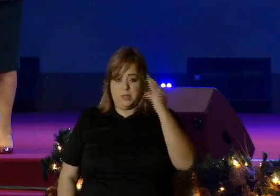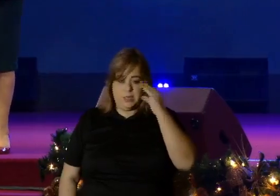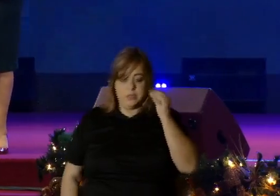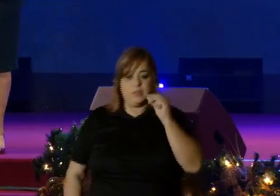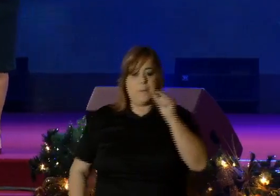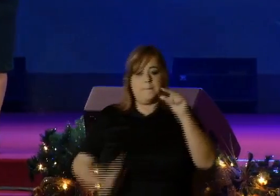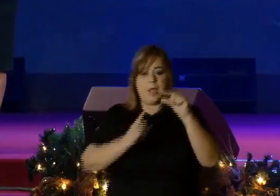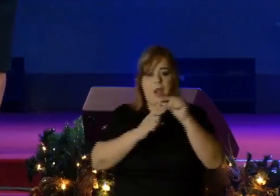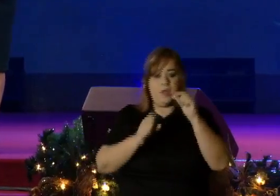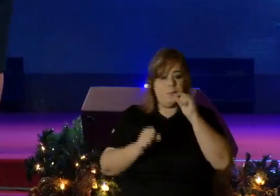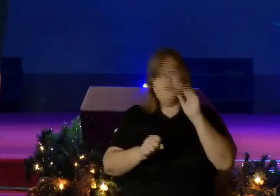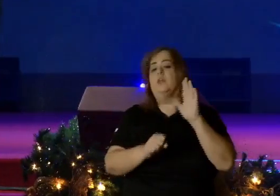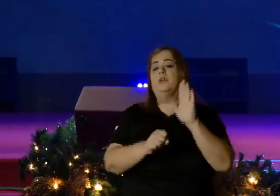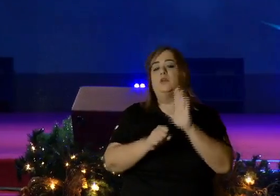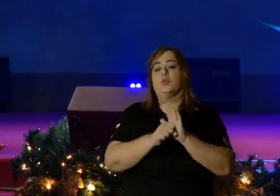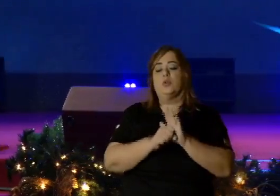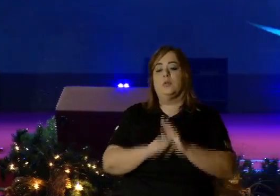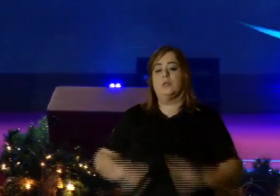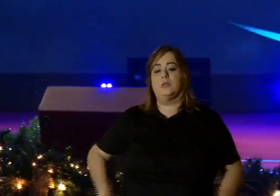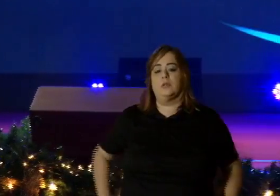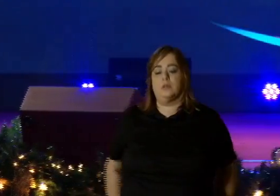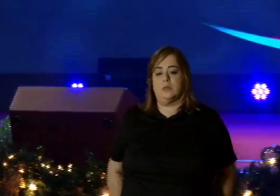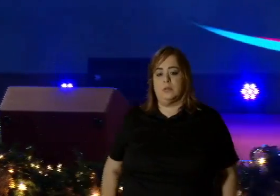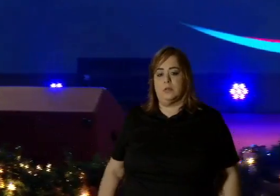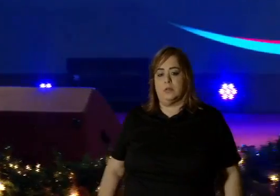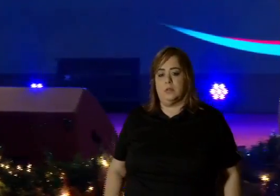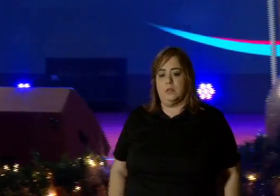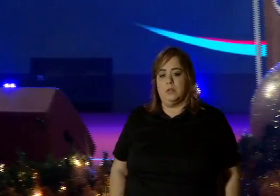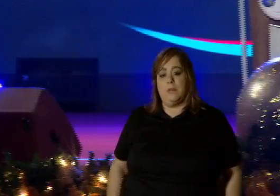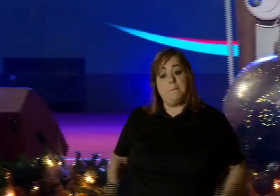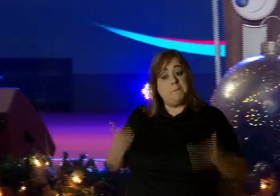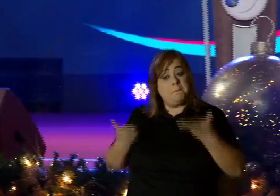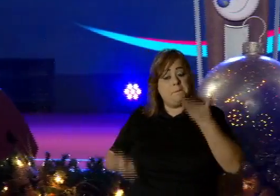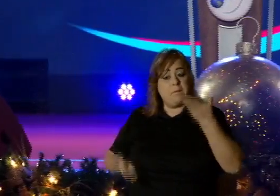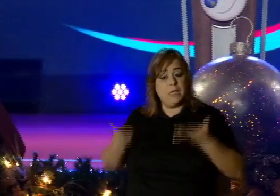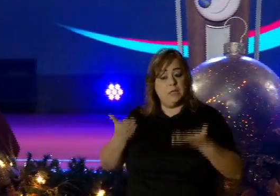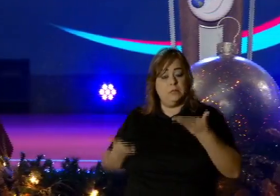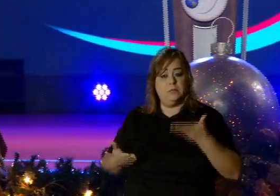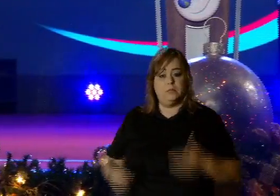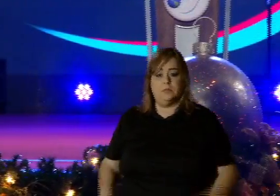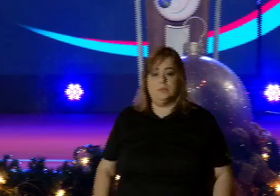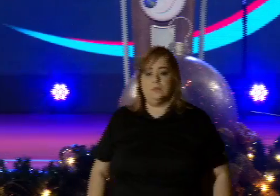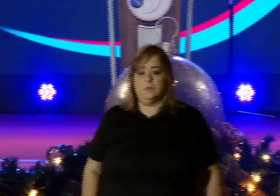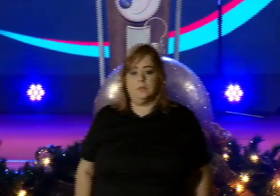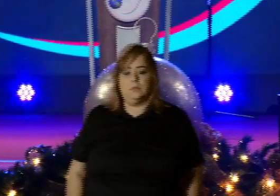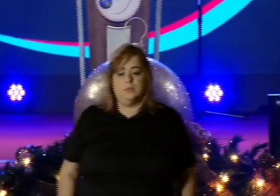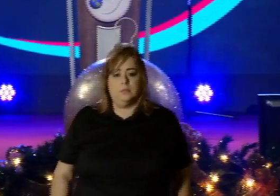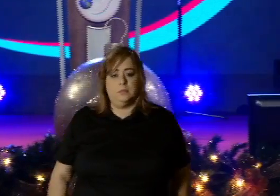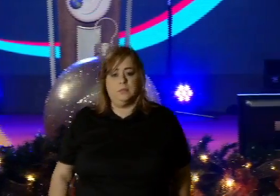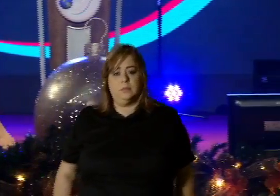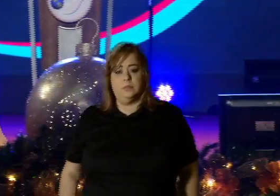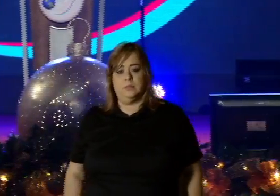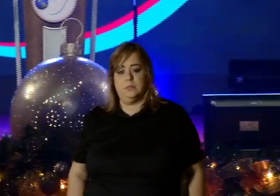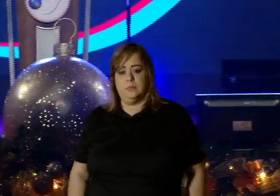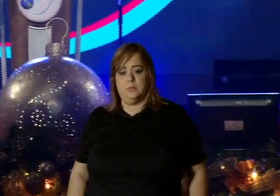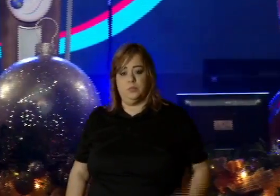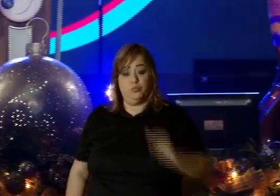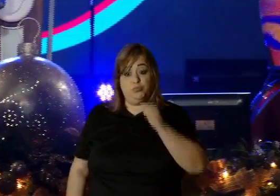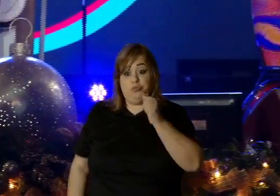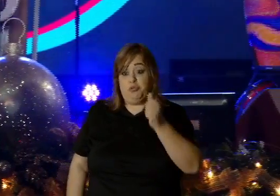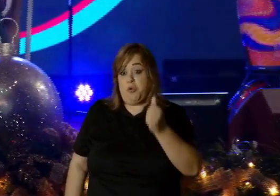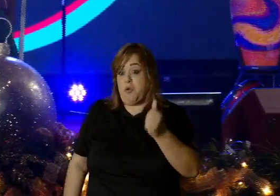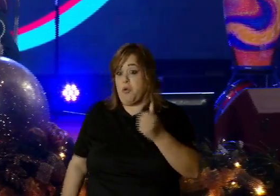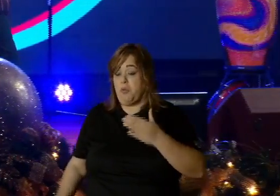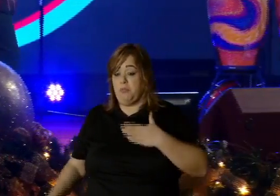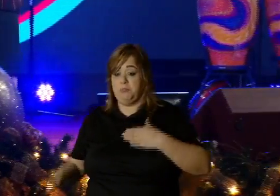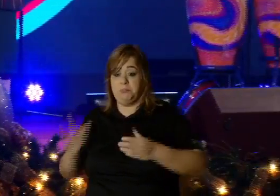de tantas palabras proféticas. Quizás no soy la más versada, la más capacitada, pero